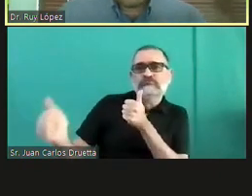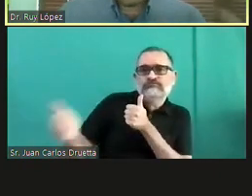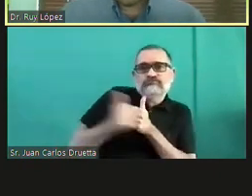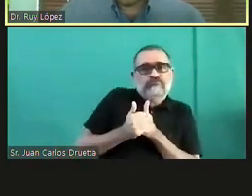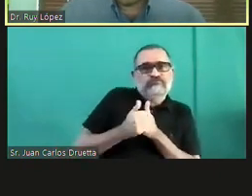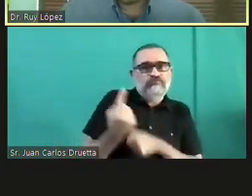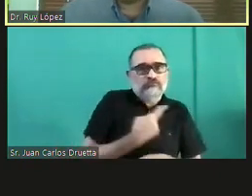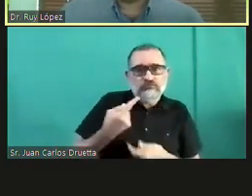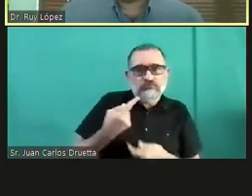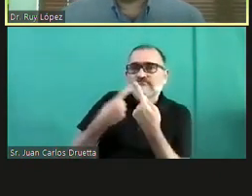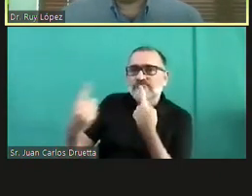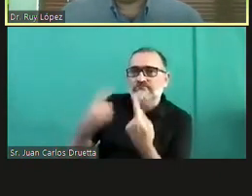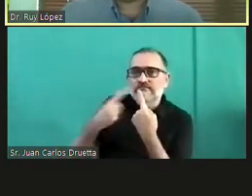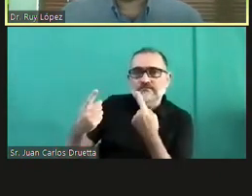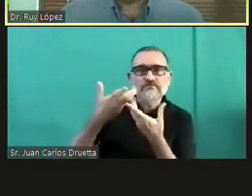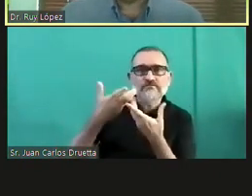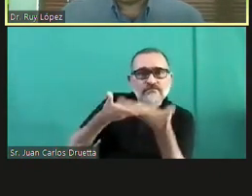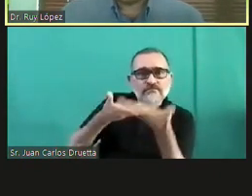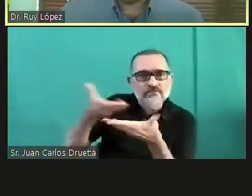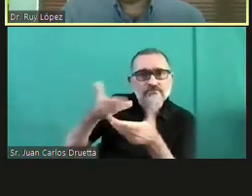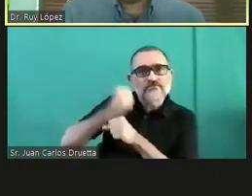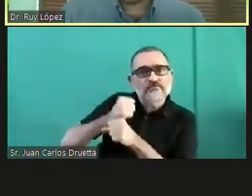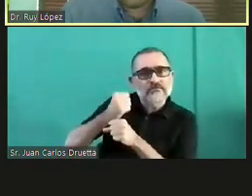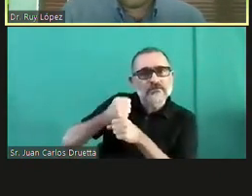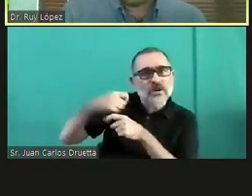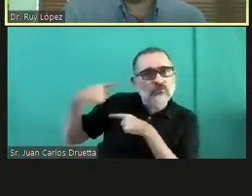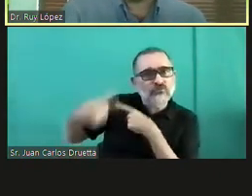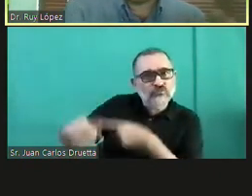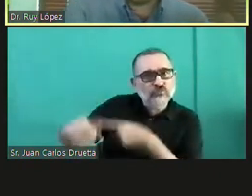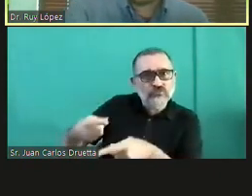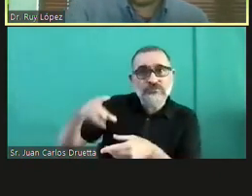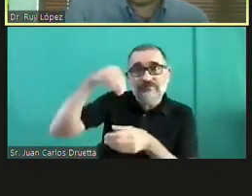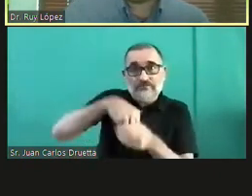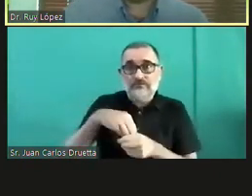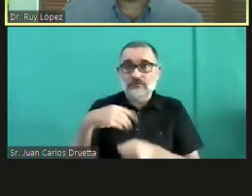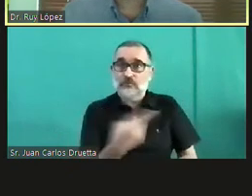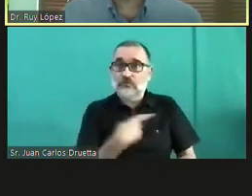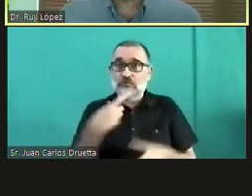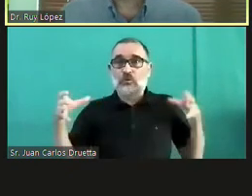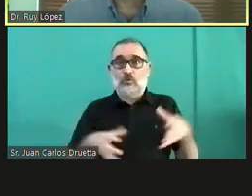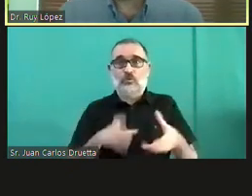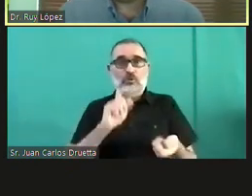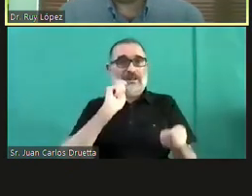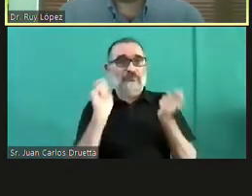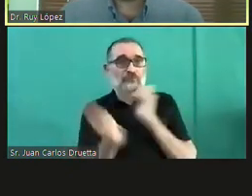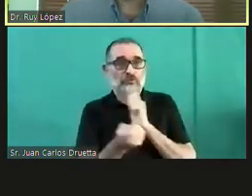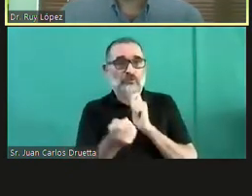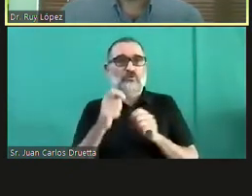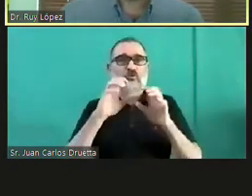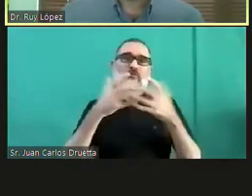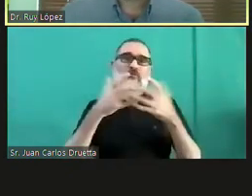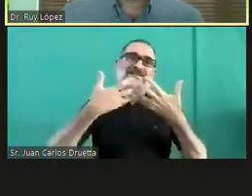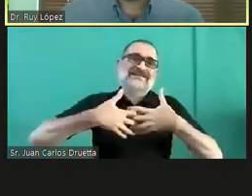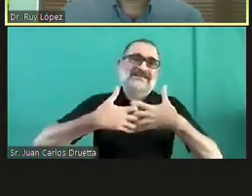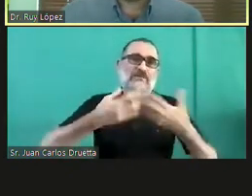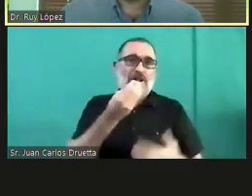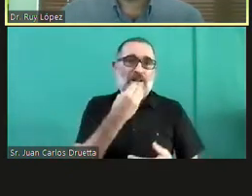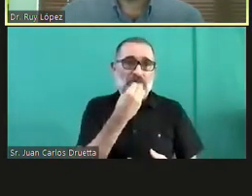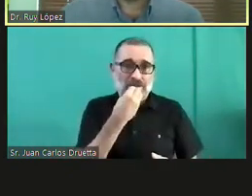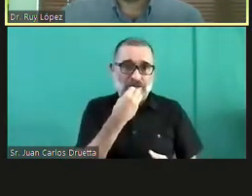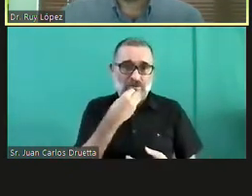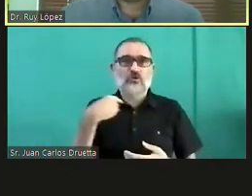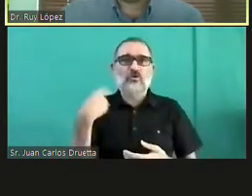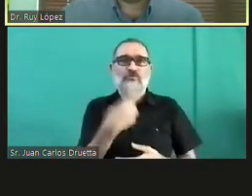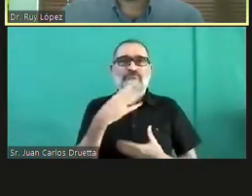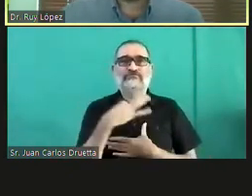acciones intersectoriales sincrónicas armonizadas sin eficaz que nos permitan cambiar el